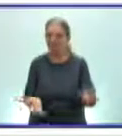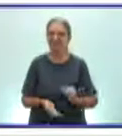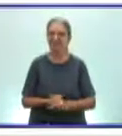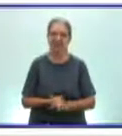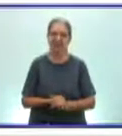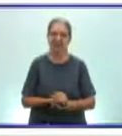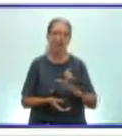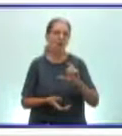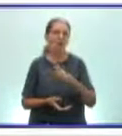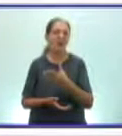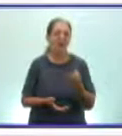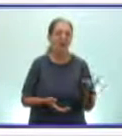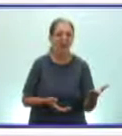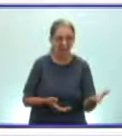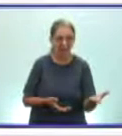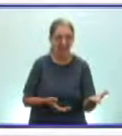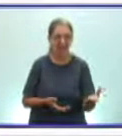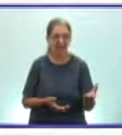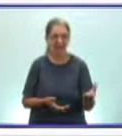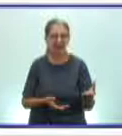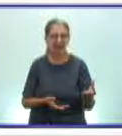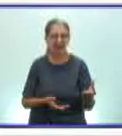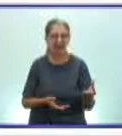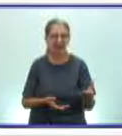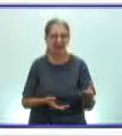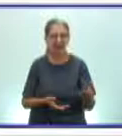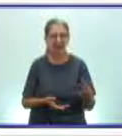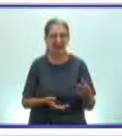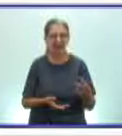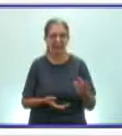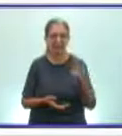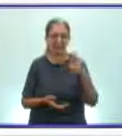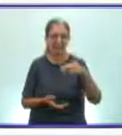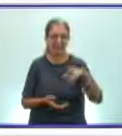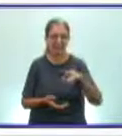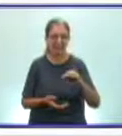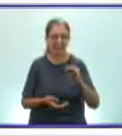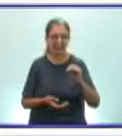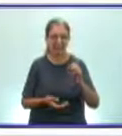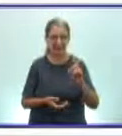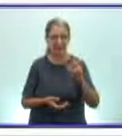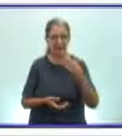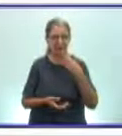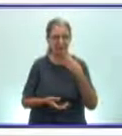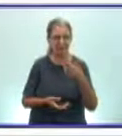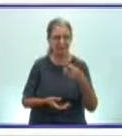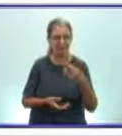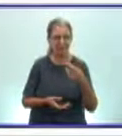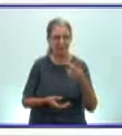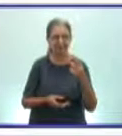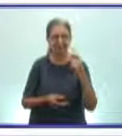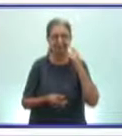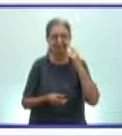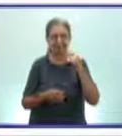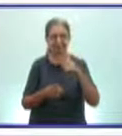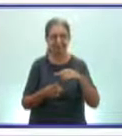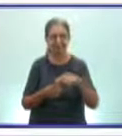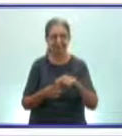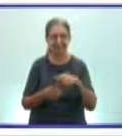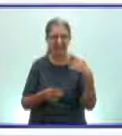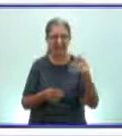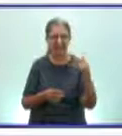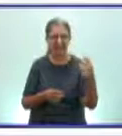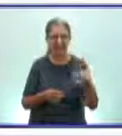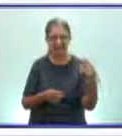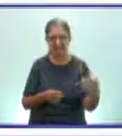¿Cuál será el promedio de los resultados obtenidos por los estudiantes en la actividad sistemática? Ahora